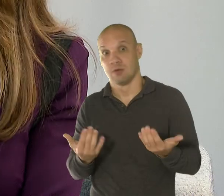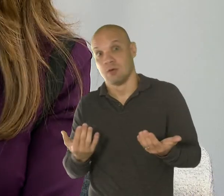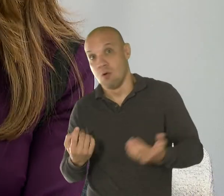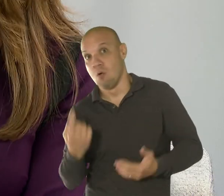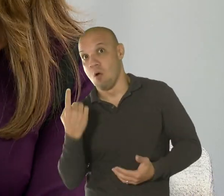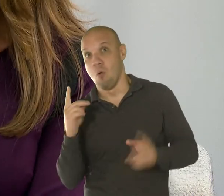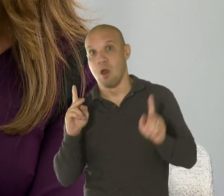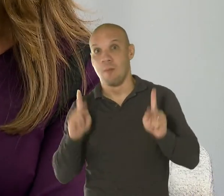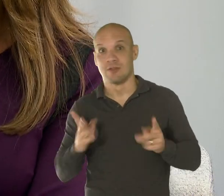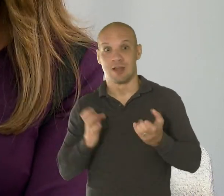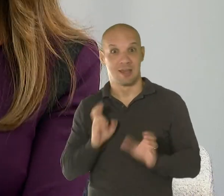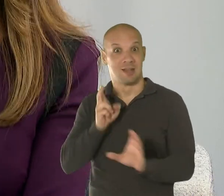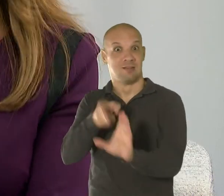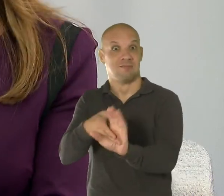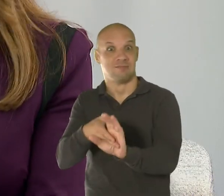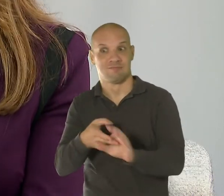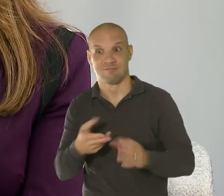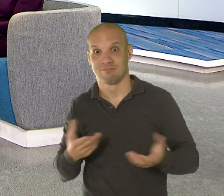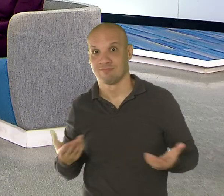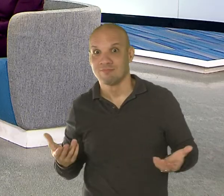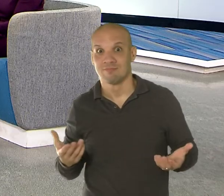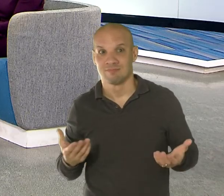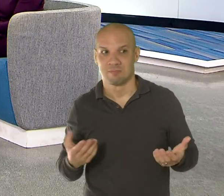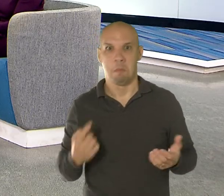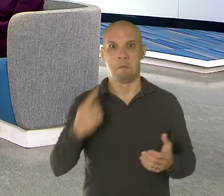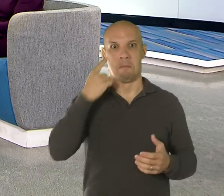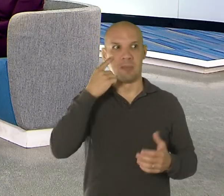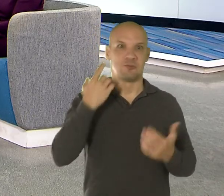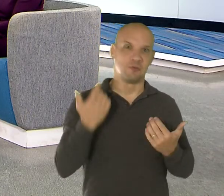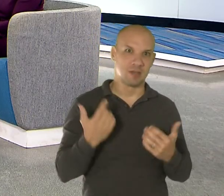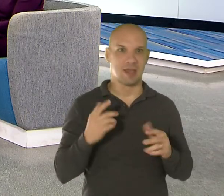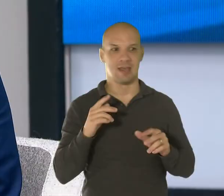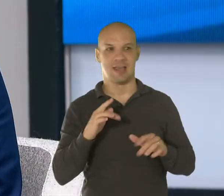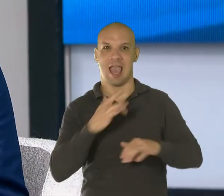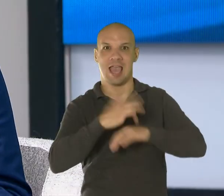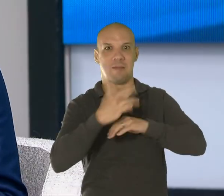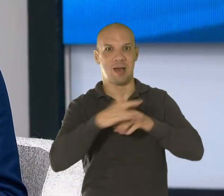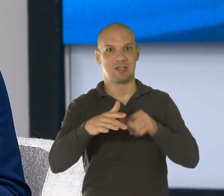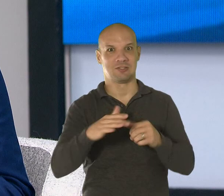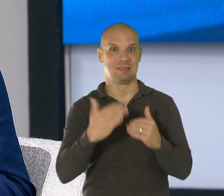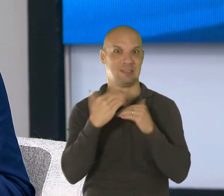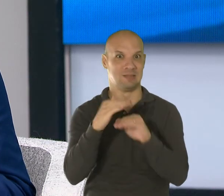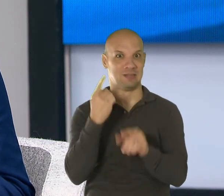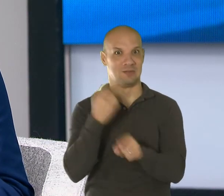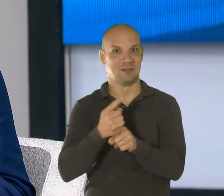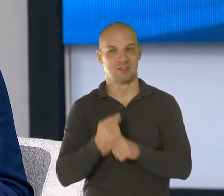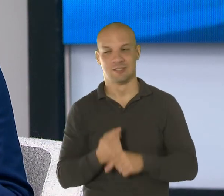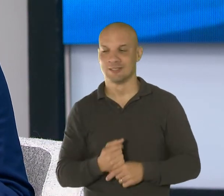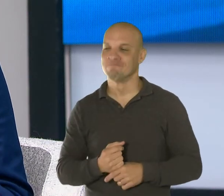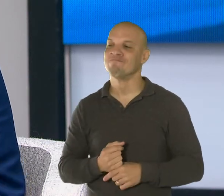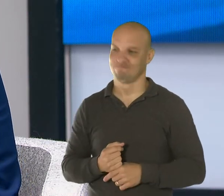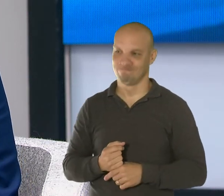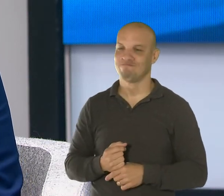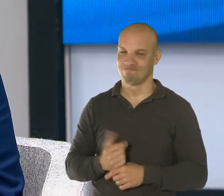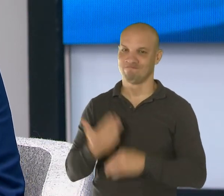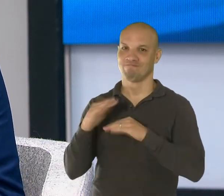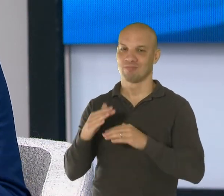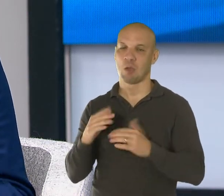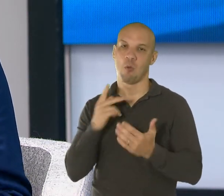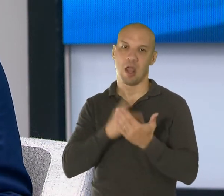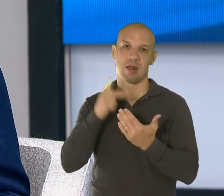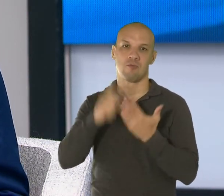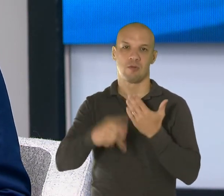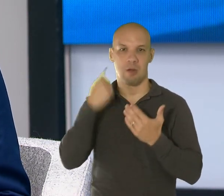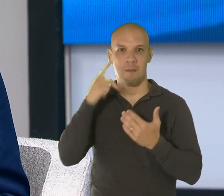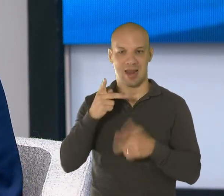alguien que quisiera participar. El cupo me imagino que es limitado. Ciertamente, y es limitado porque nuestro programa para los cuidadores familiares